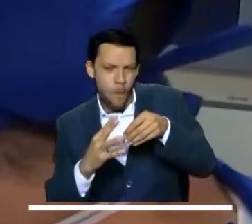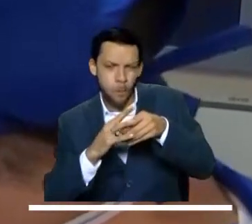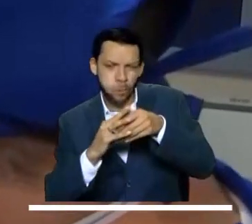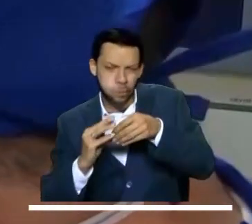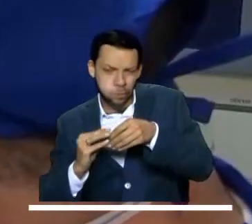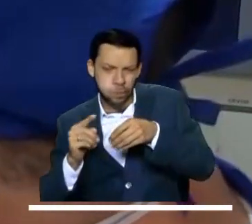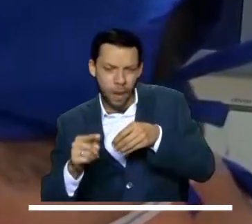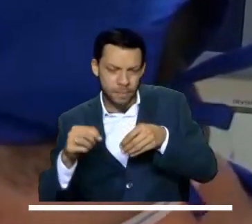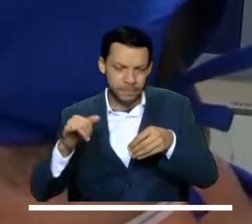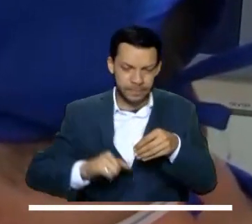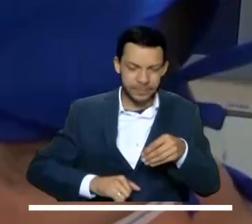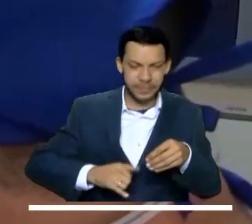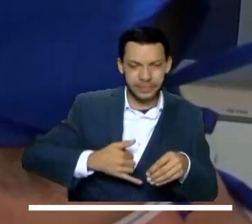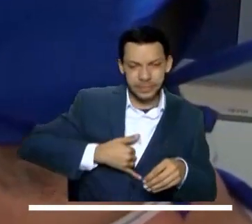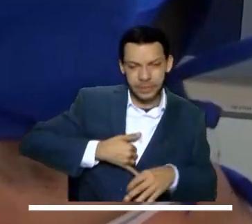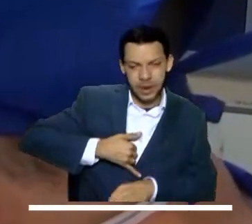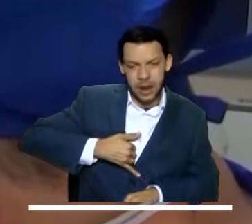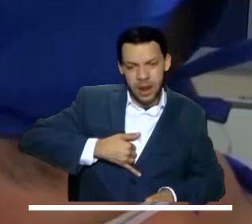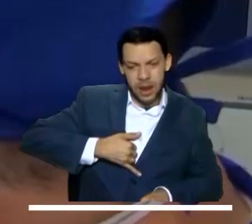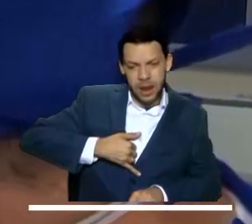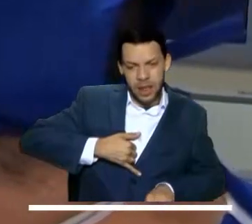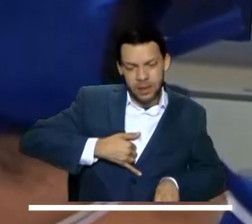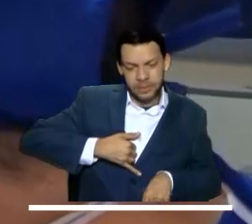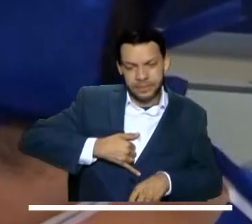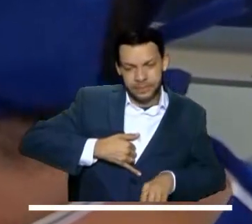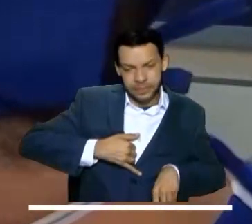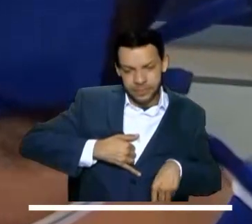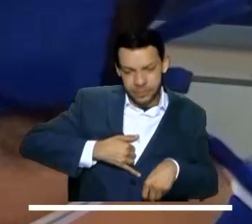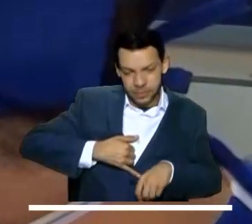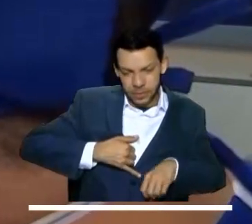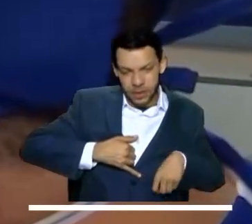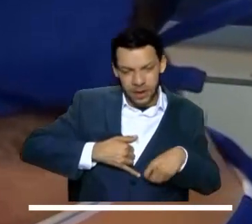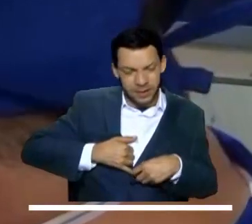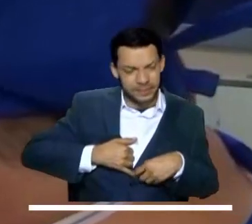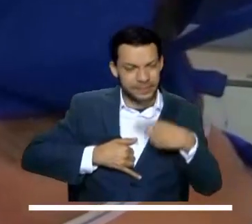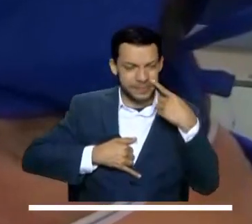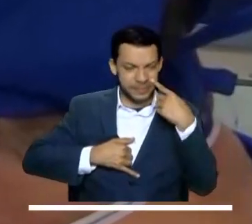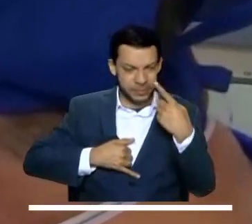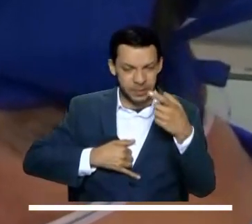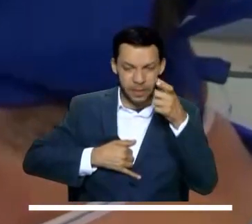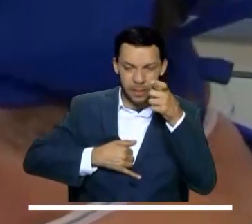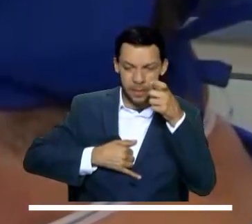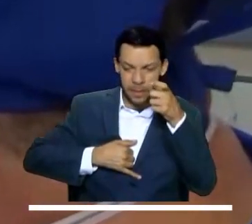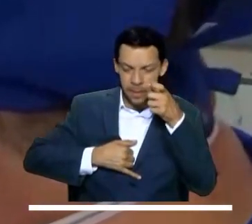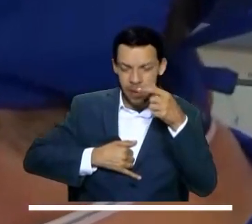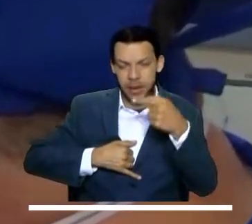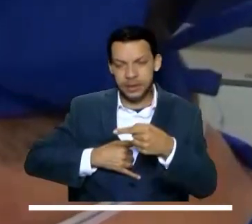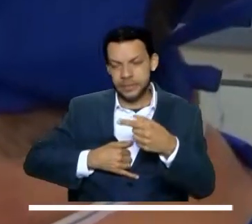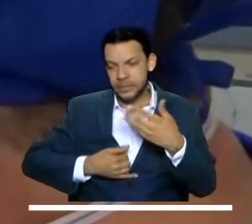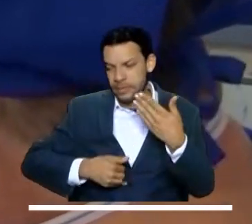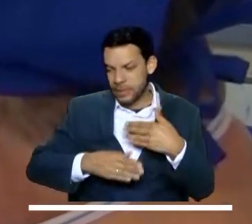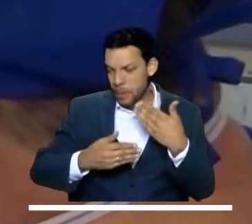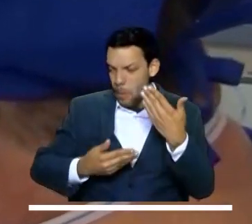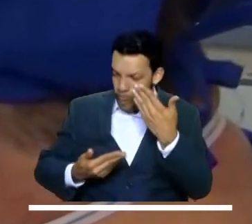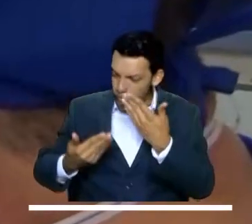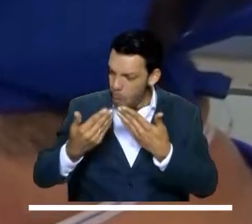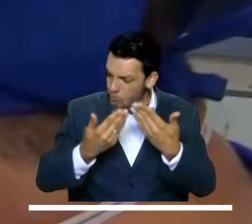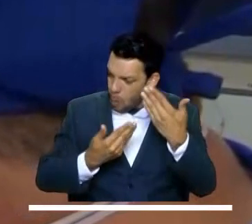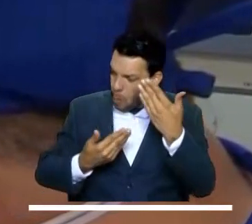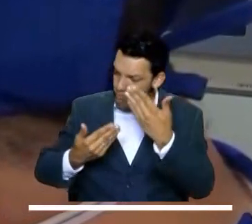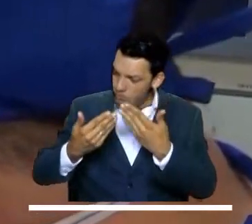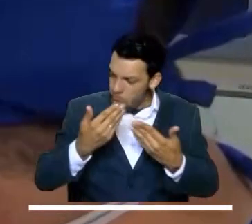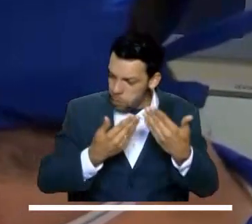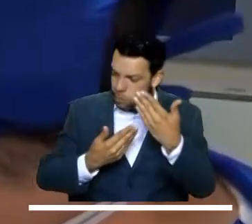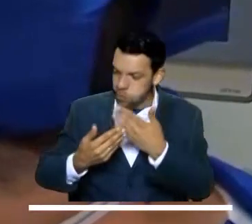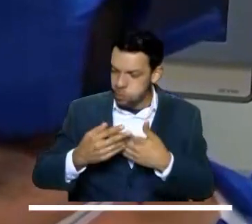benignas, pero que después se pueden transformar en cáncer. 50% de los pólipos son benignos, 50% son malignos. De ahí la importancia de hacer oportunamente